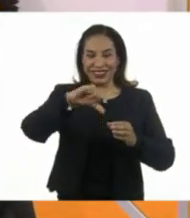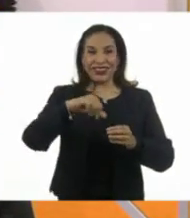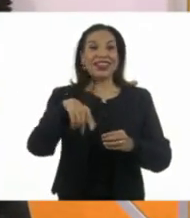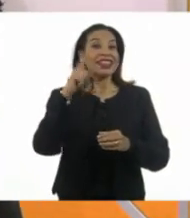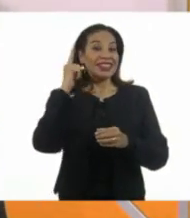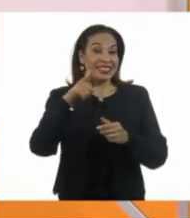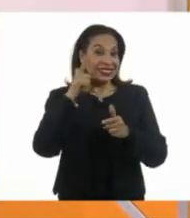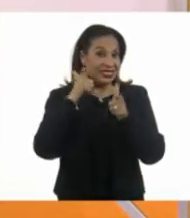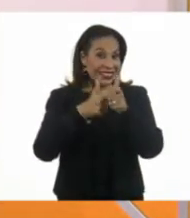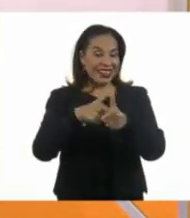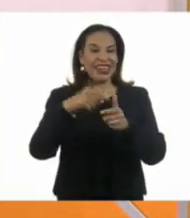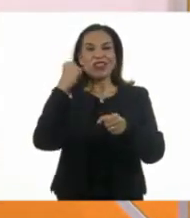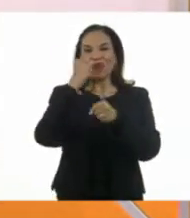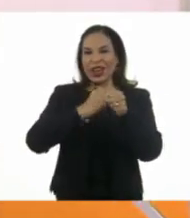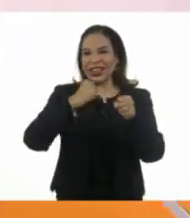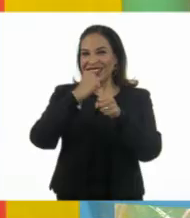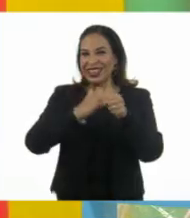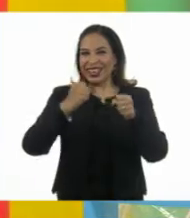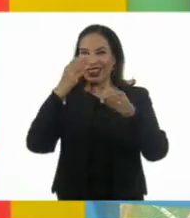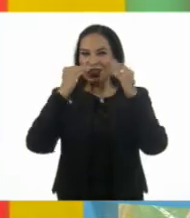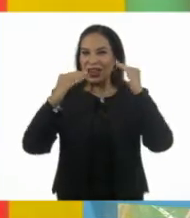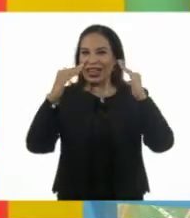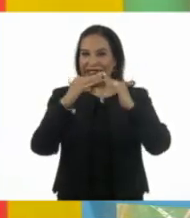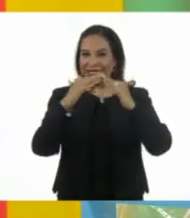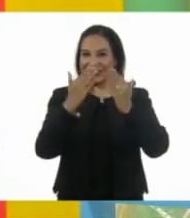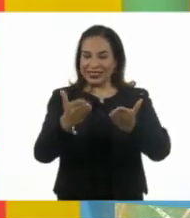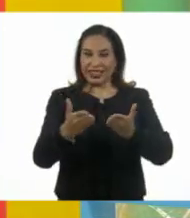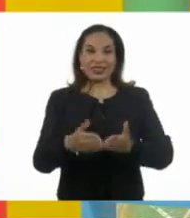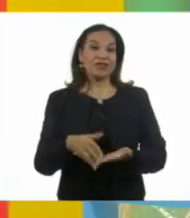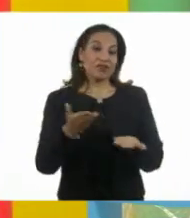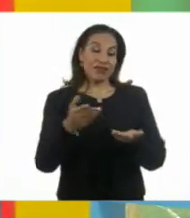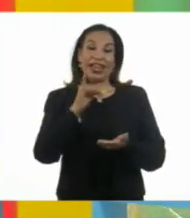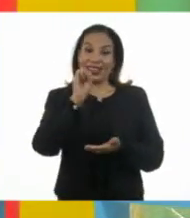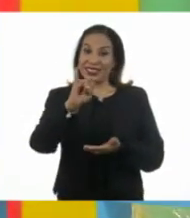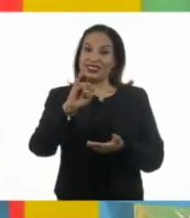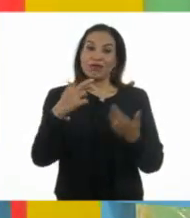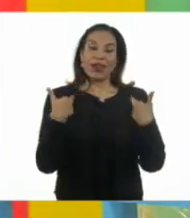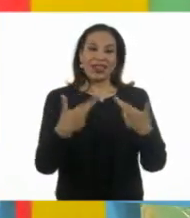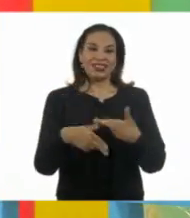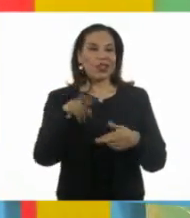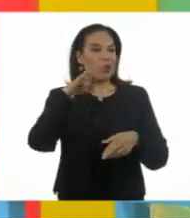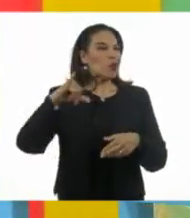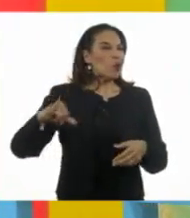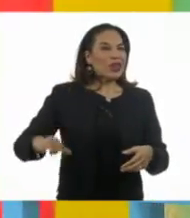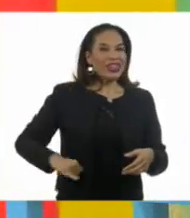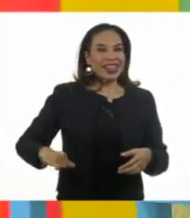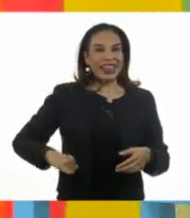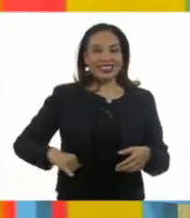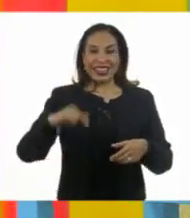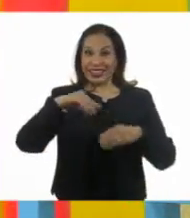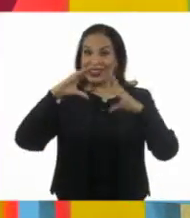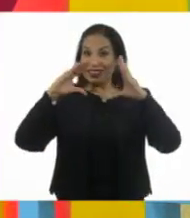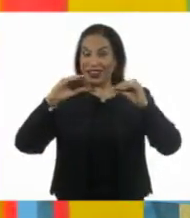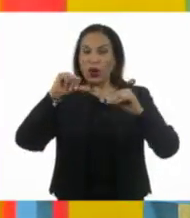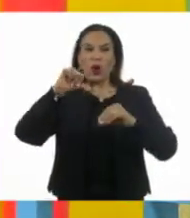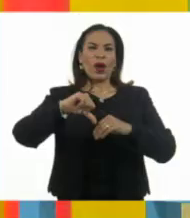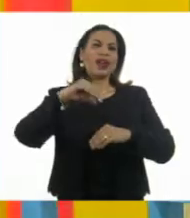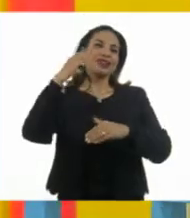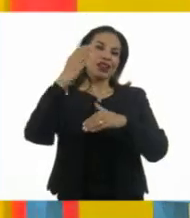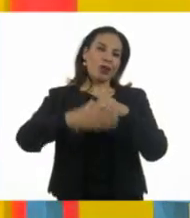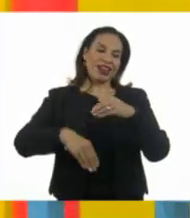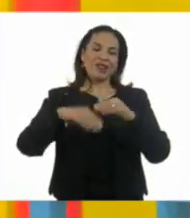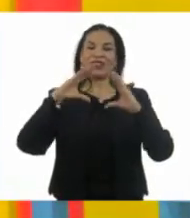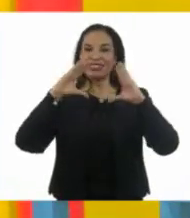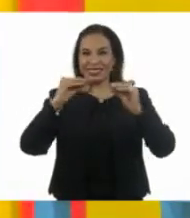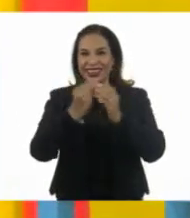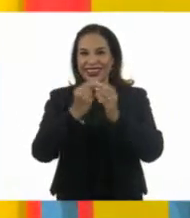y lo sigan practicando en casa. ¿Tú lo harías, Pili? Así es, maestra. Fue muy interesante la clase, pero por hoy hemos terminado